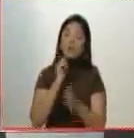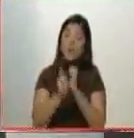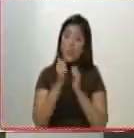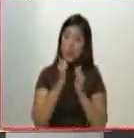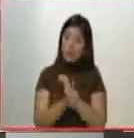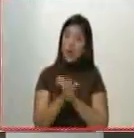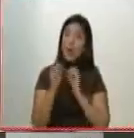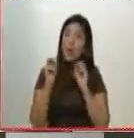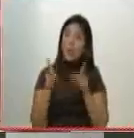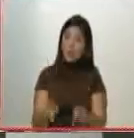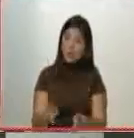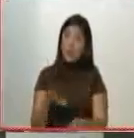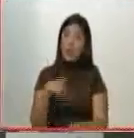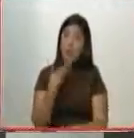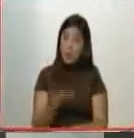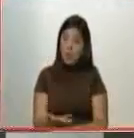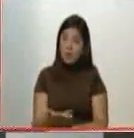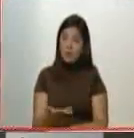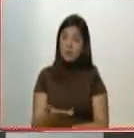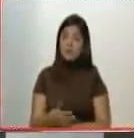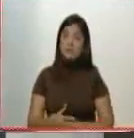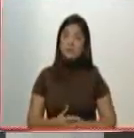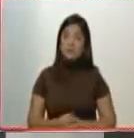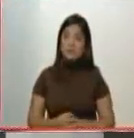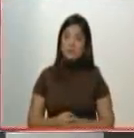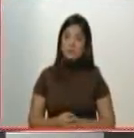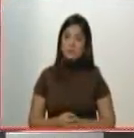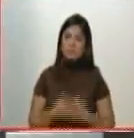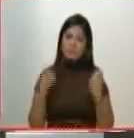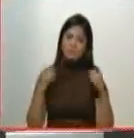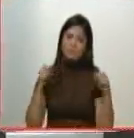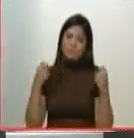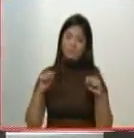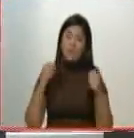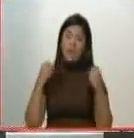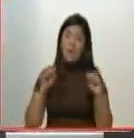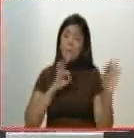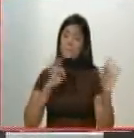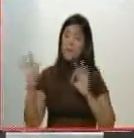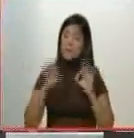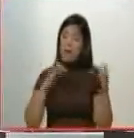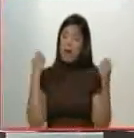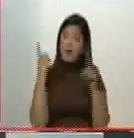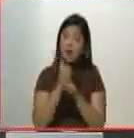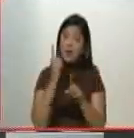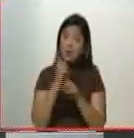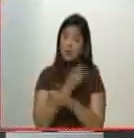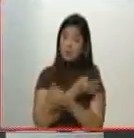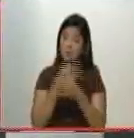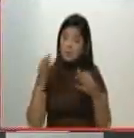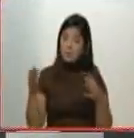la oportunidad de ejercer, de ejercitarse, de prepararse para altas competencias